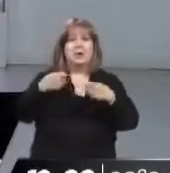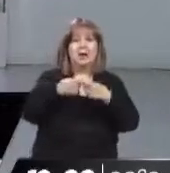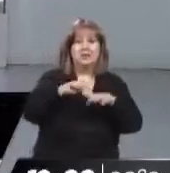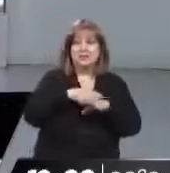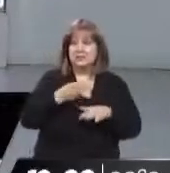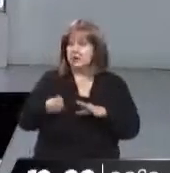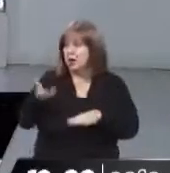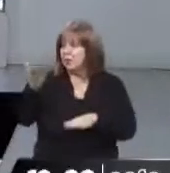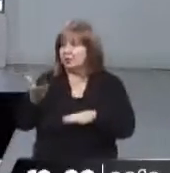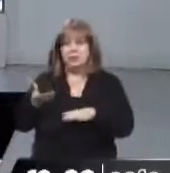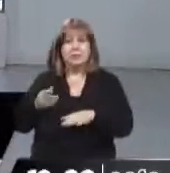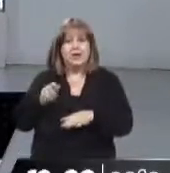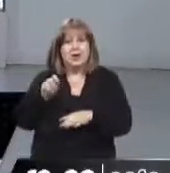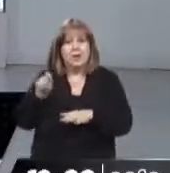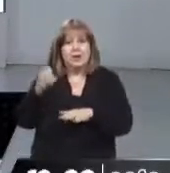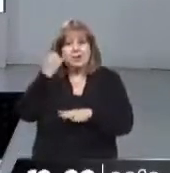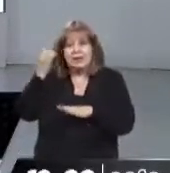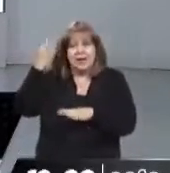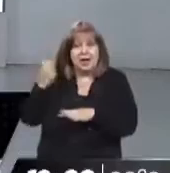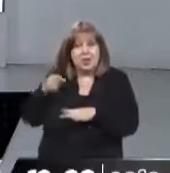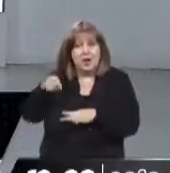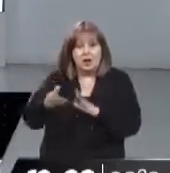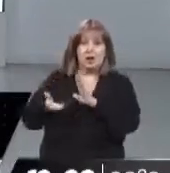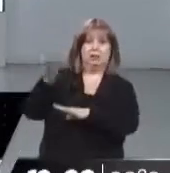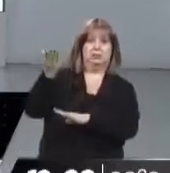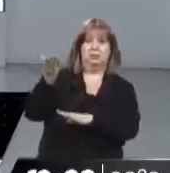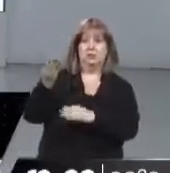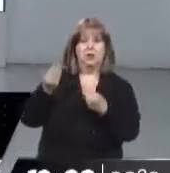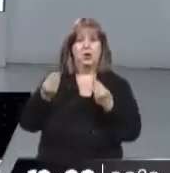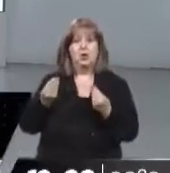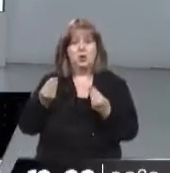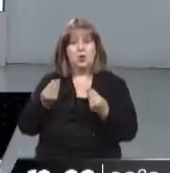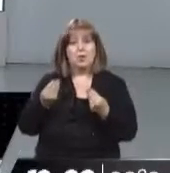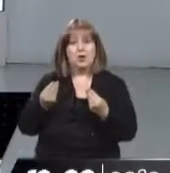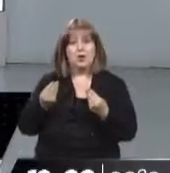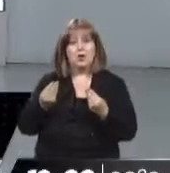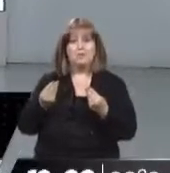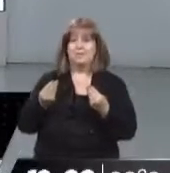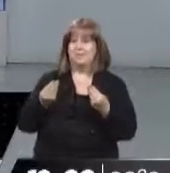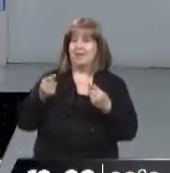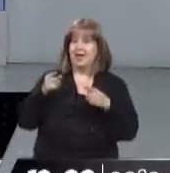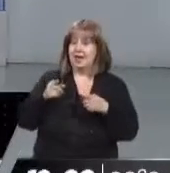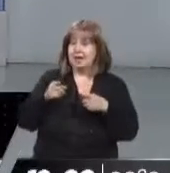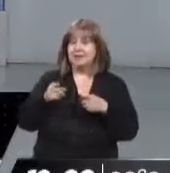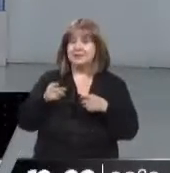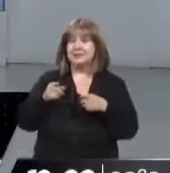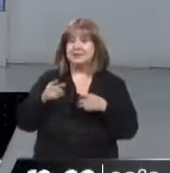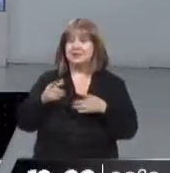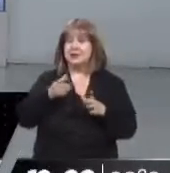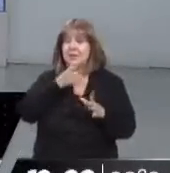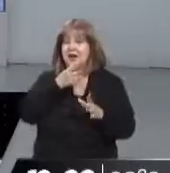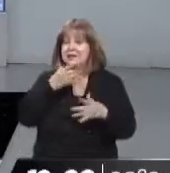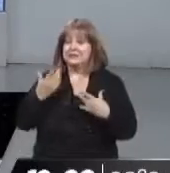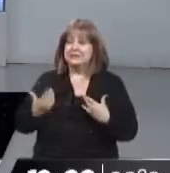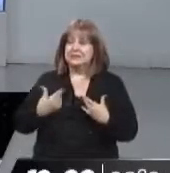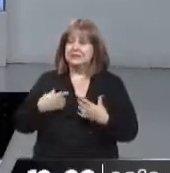fuera, decís, pero el mes pasado averigüé y estaba a tal precio y ahora me encontré con una suba impresionante. Entonces, ¿viste? Que empezás como